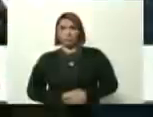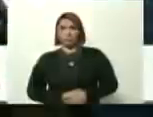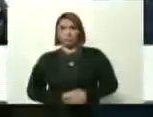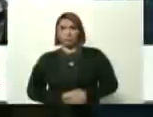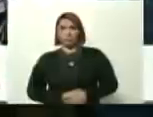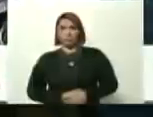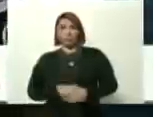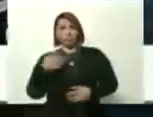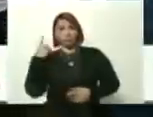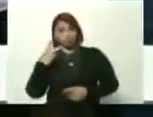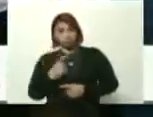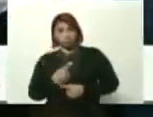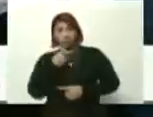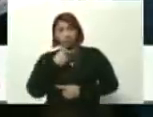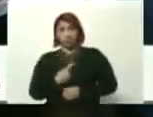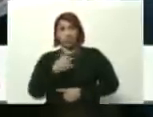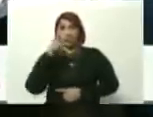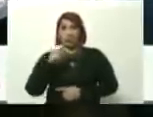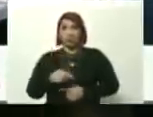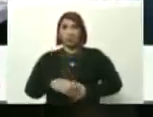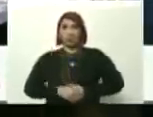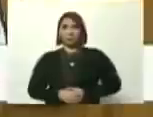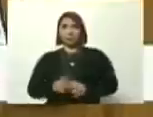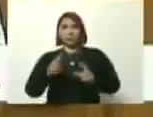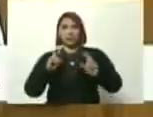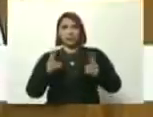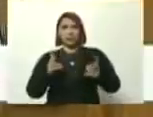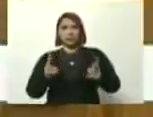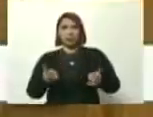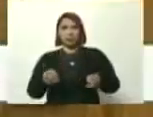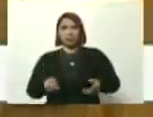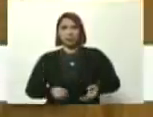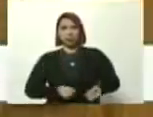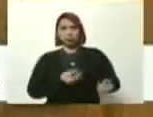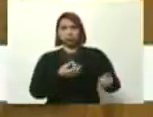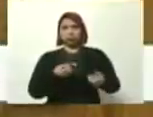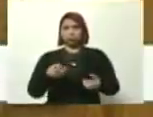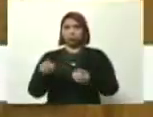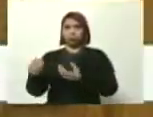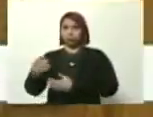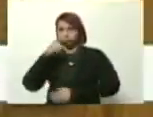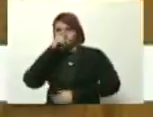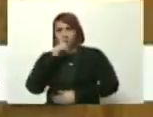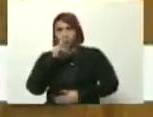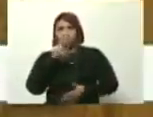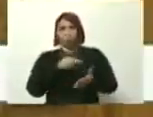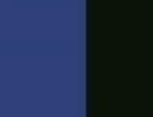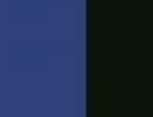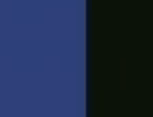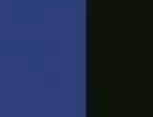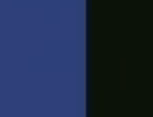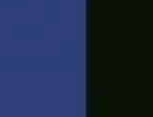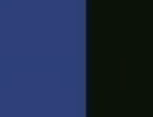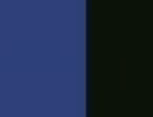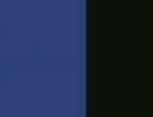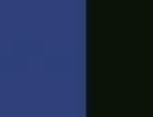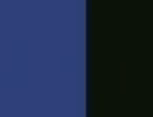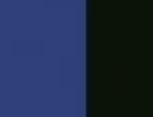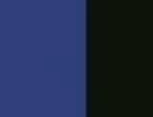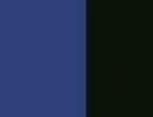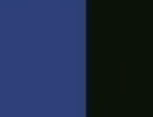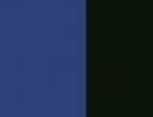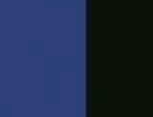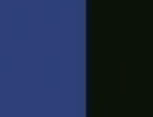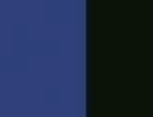Hay que decir también que en materia de abastecimiento, en el año 2028 teníamos una cifra